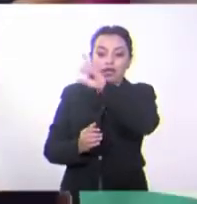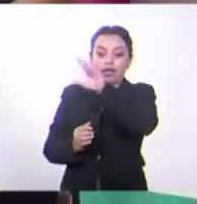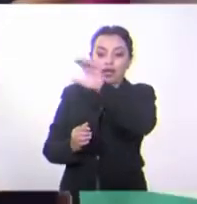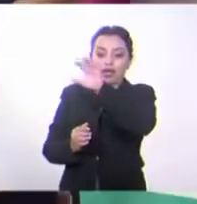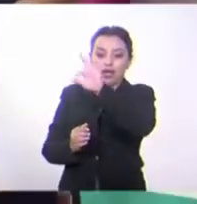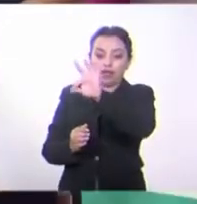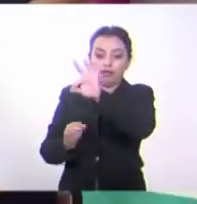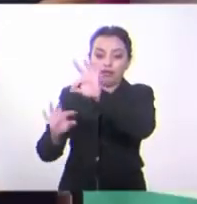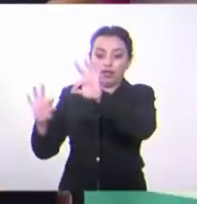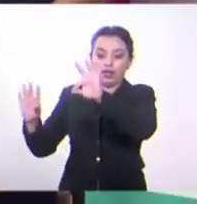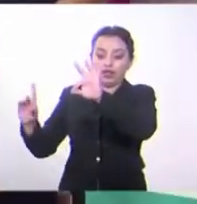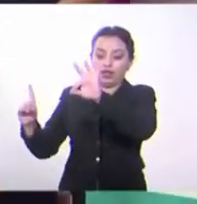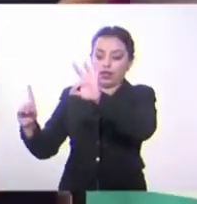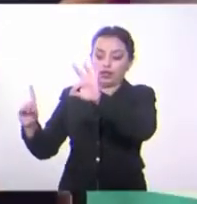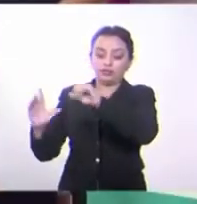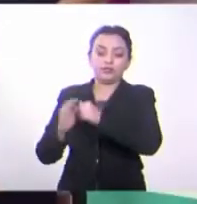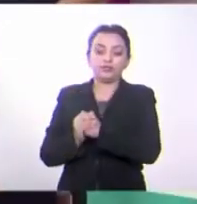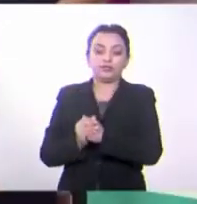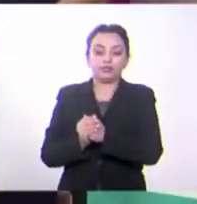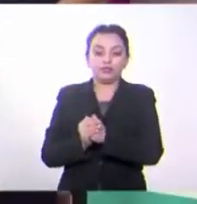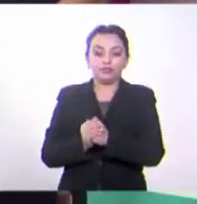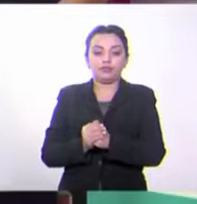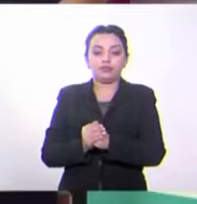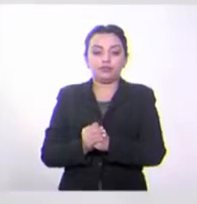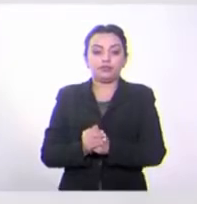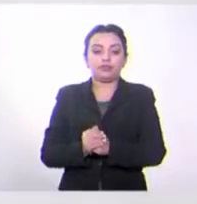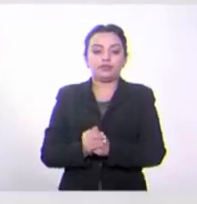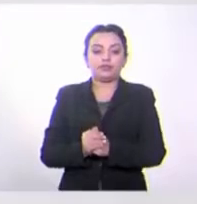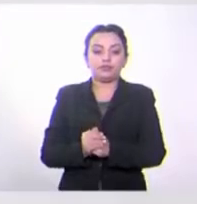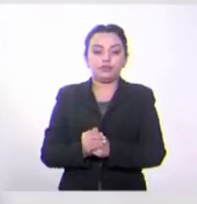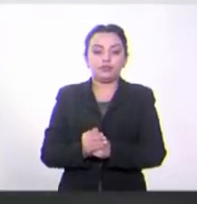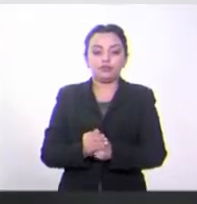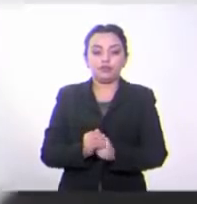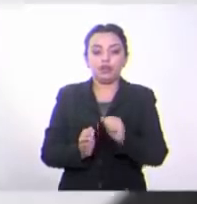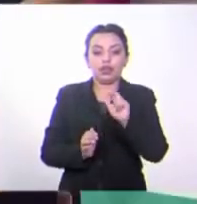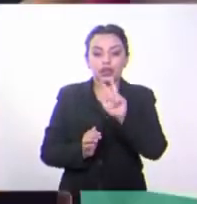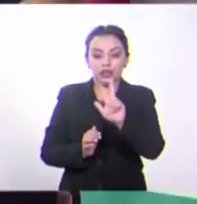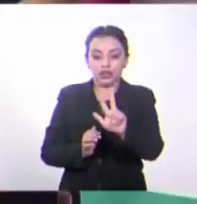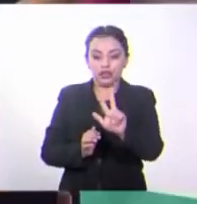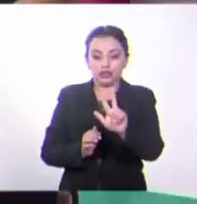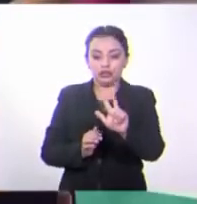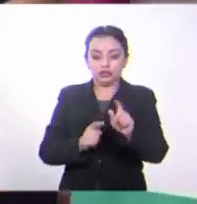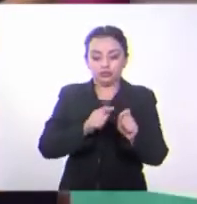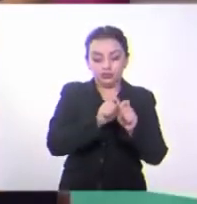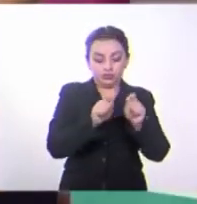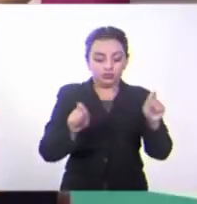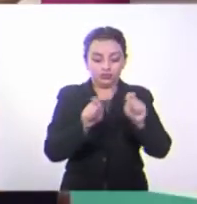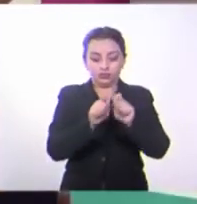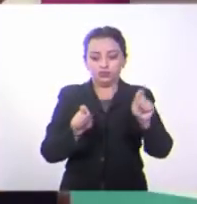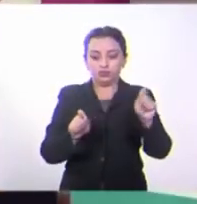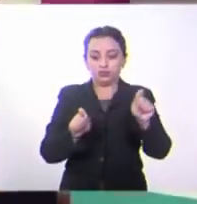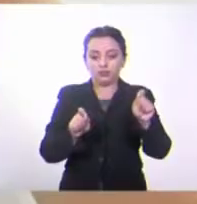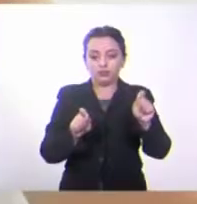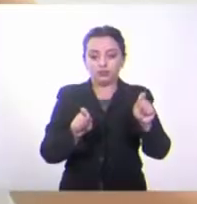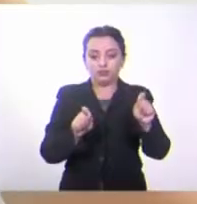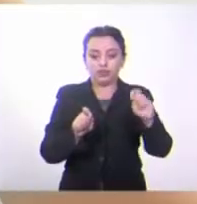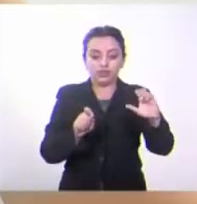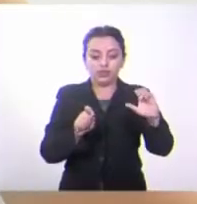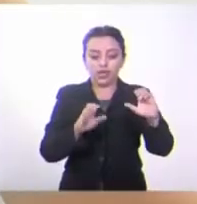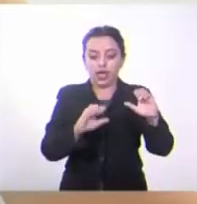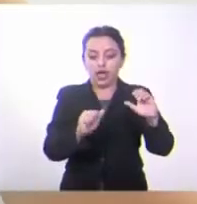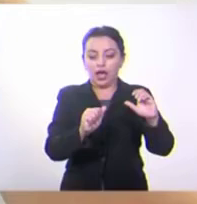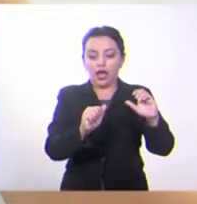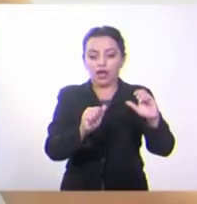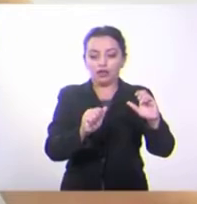¿Cuál es la longitud de CA? Es 3. ¿Y en tu caso, Alejandra? En mi caso observo que es